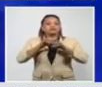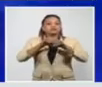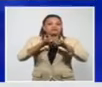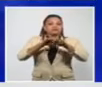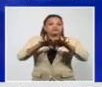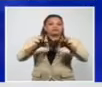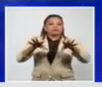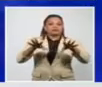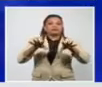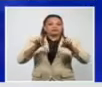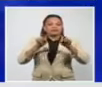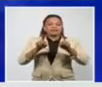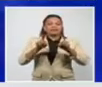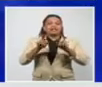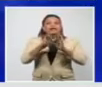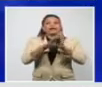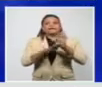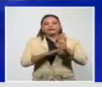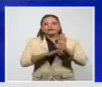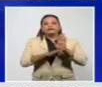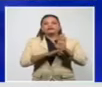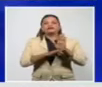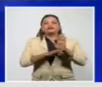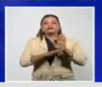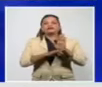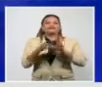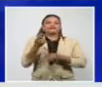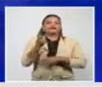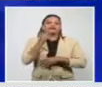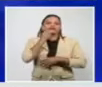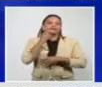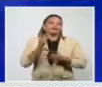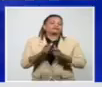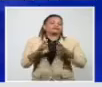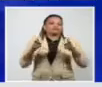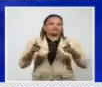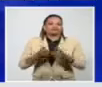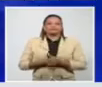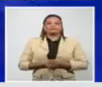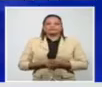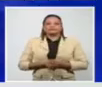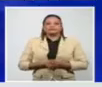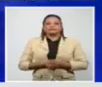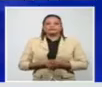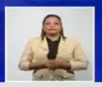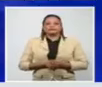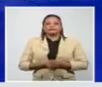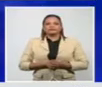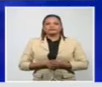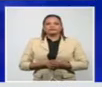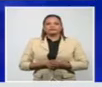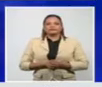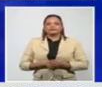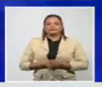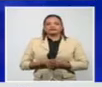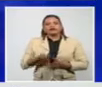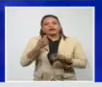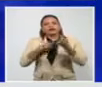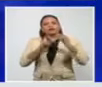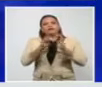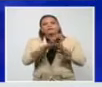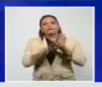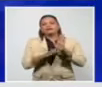las medidas son todavía más intensas. Claro, por mucha medida que se